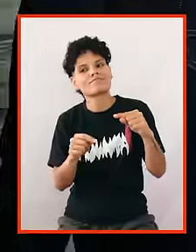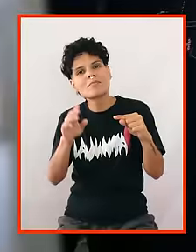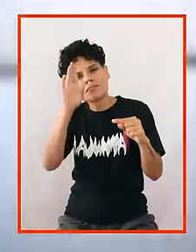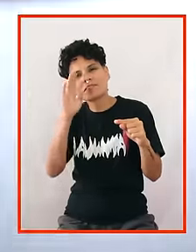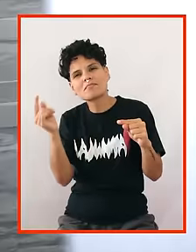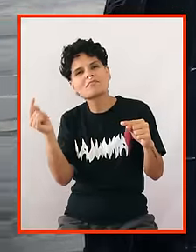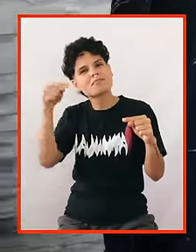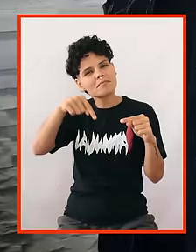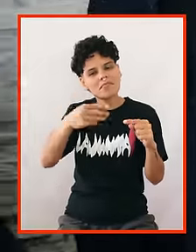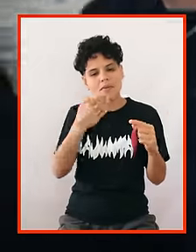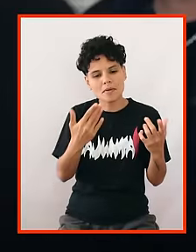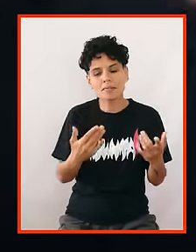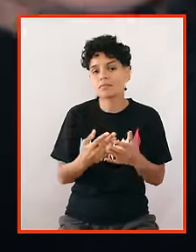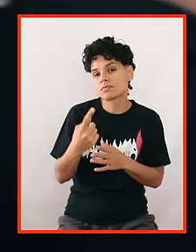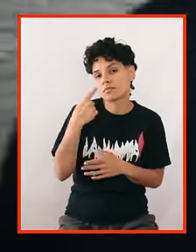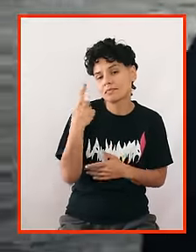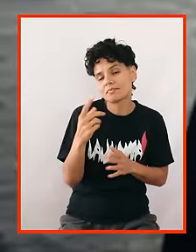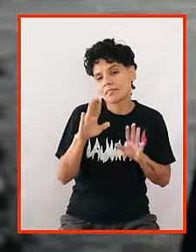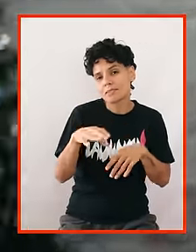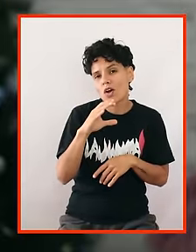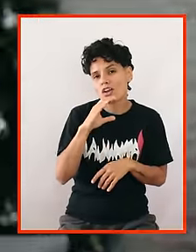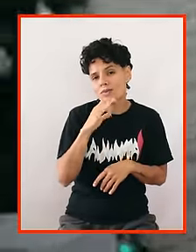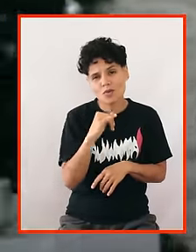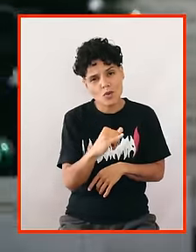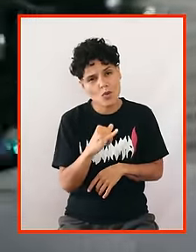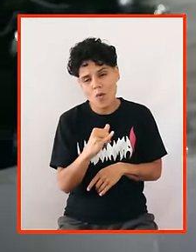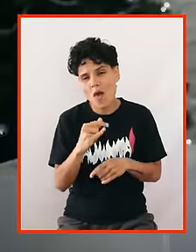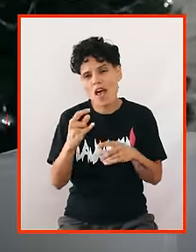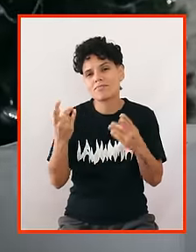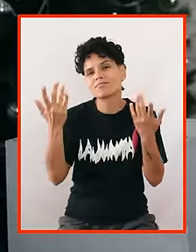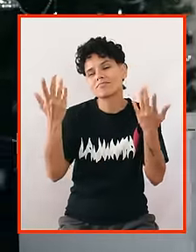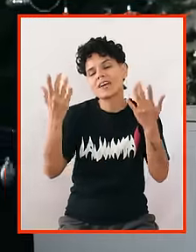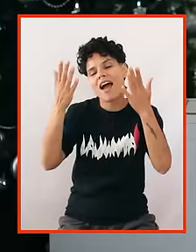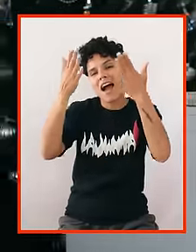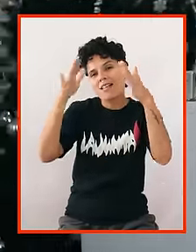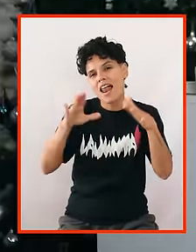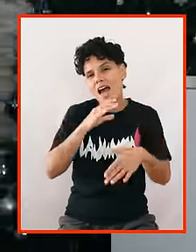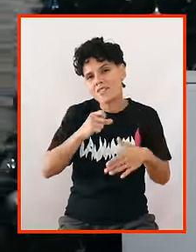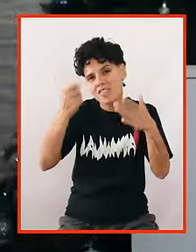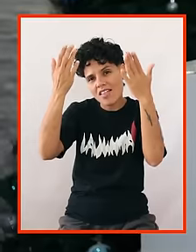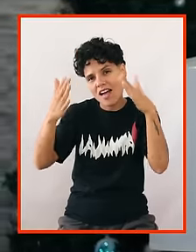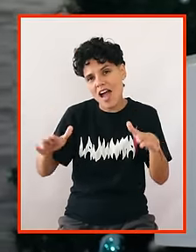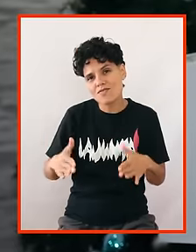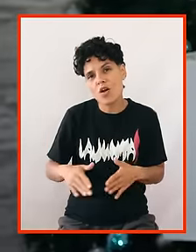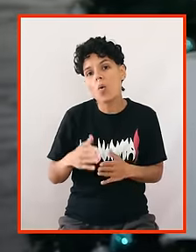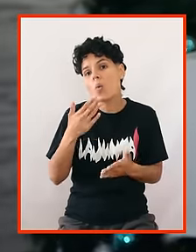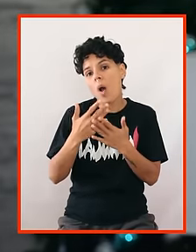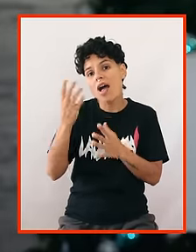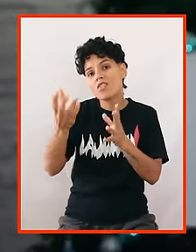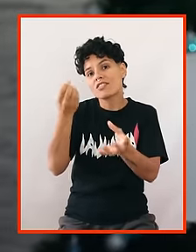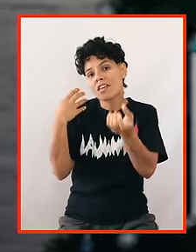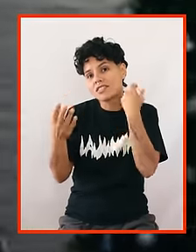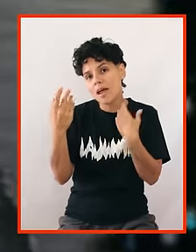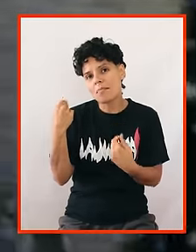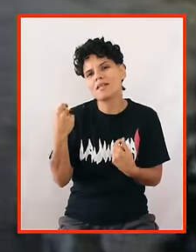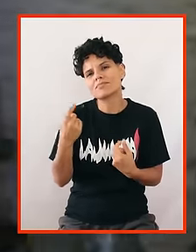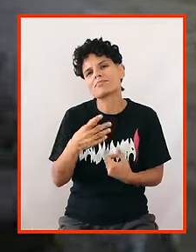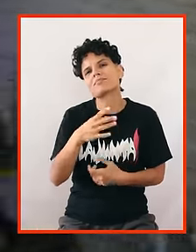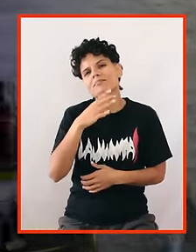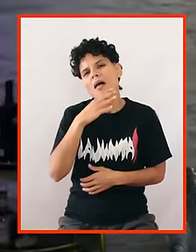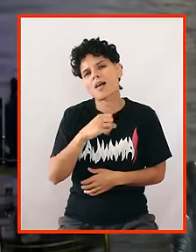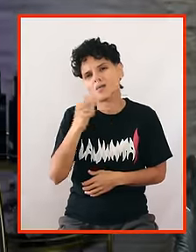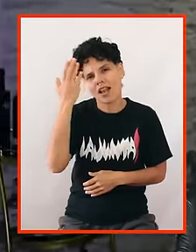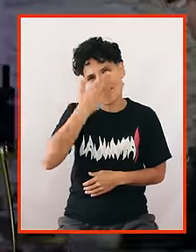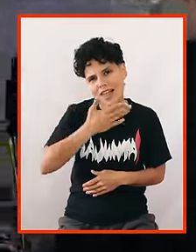Seguimos. Bueno, ustedes saben que como buen penquista se hace el arbolito de Pascua. Ah, y bueno. Se desarma. Para la Pascua Lunes.